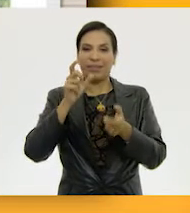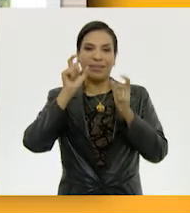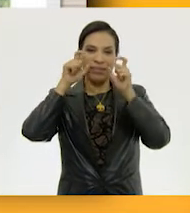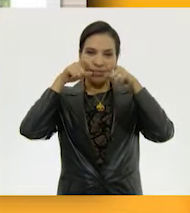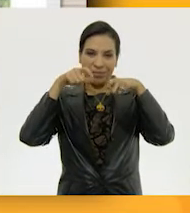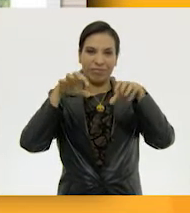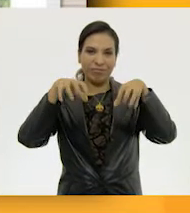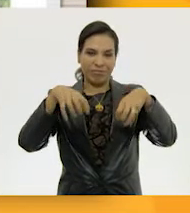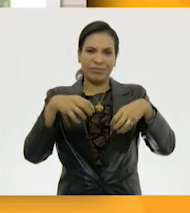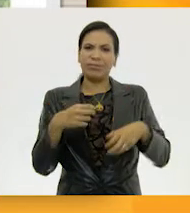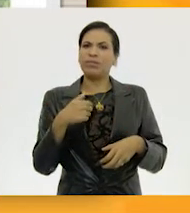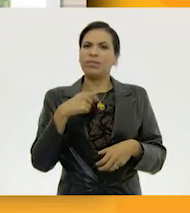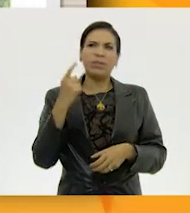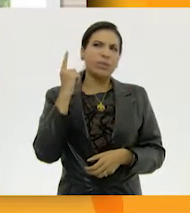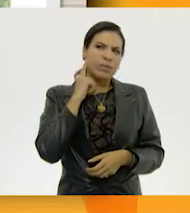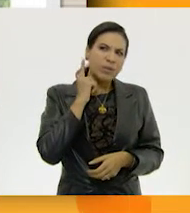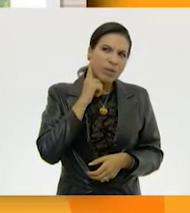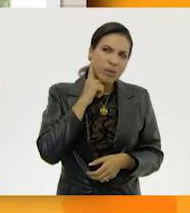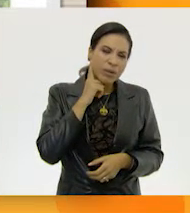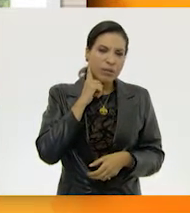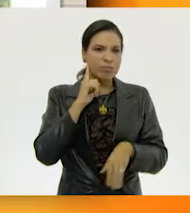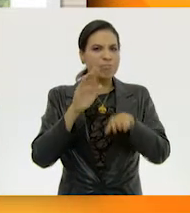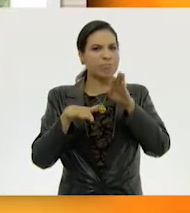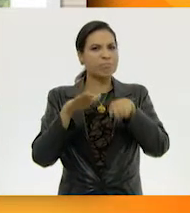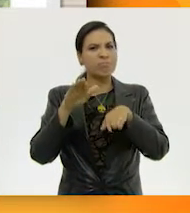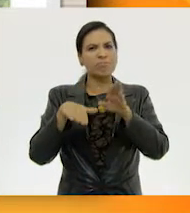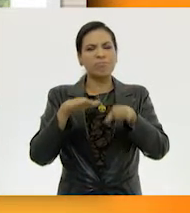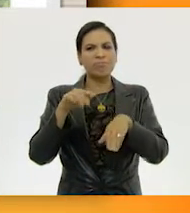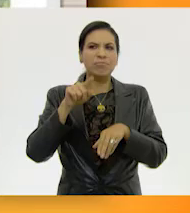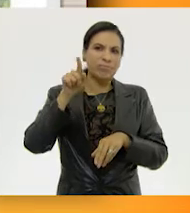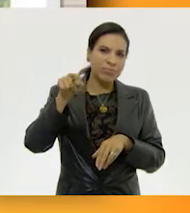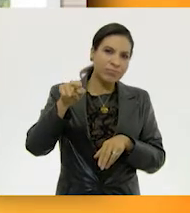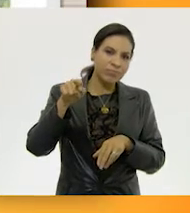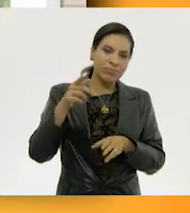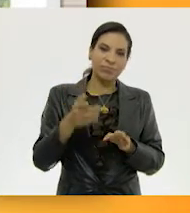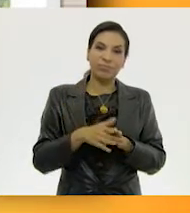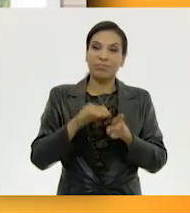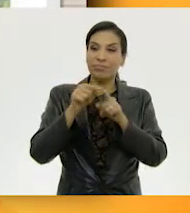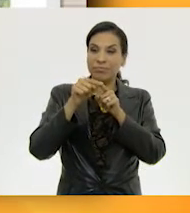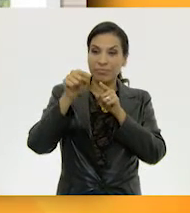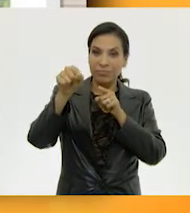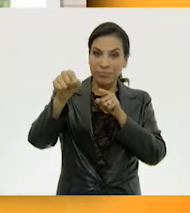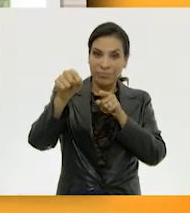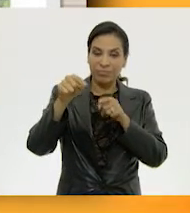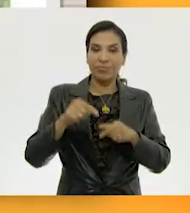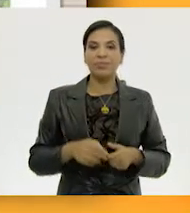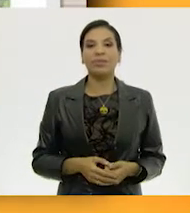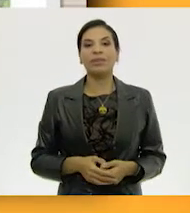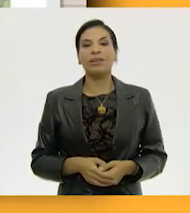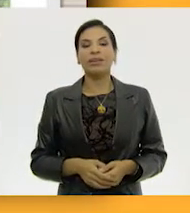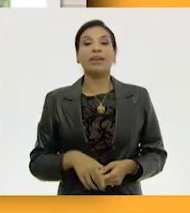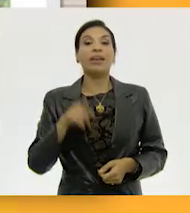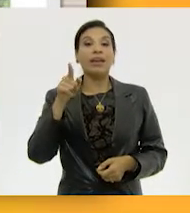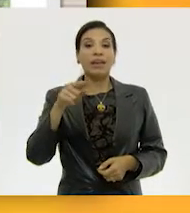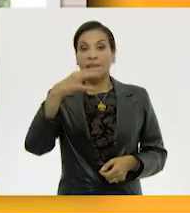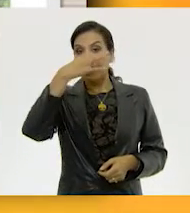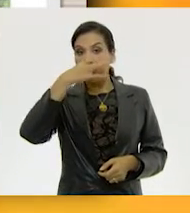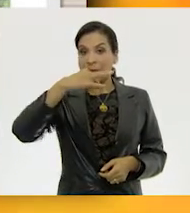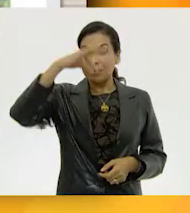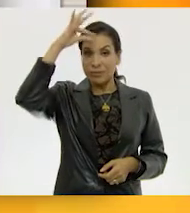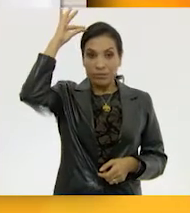gigante: estoy oyendo unos pasos por allá, más adelante. ¡Es la